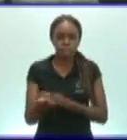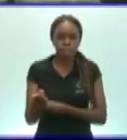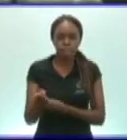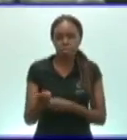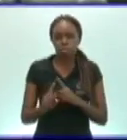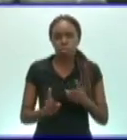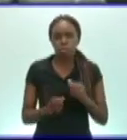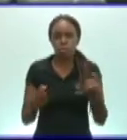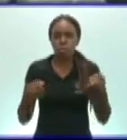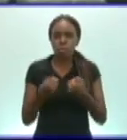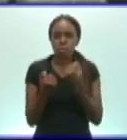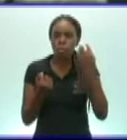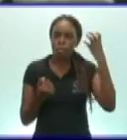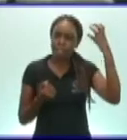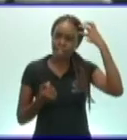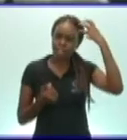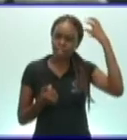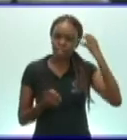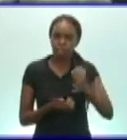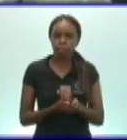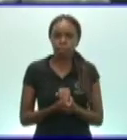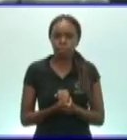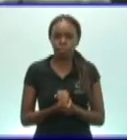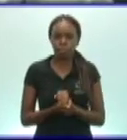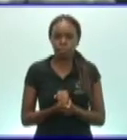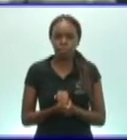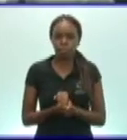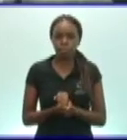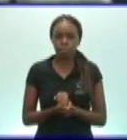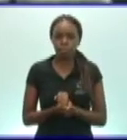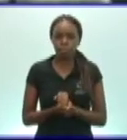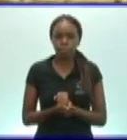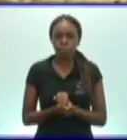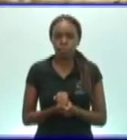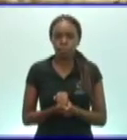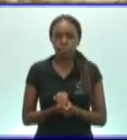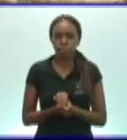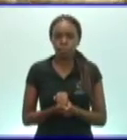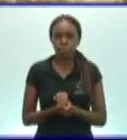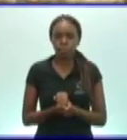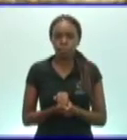Estado. Un putsch militar, en la terminología actual.